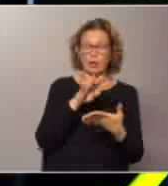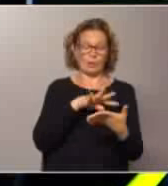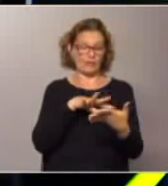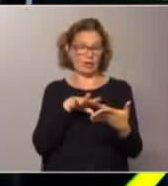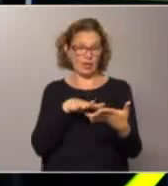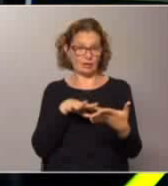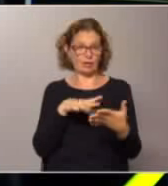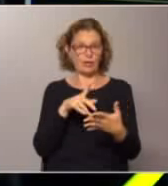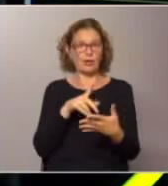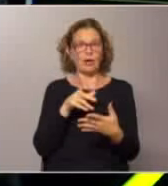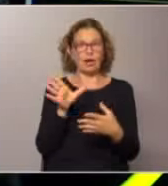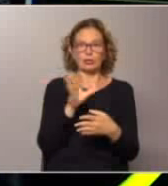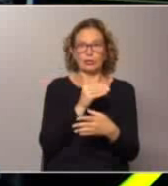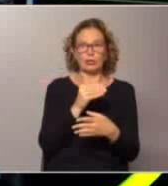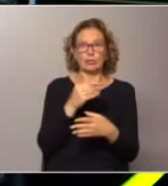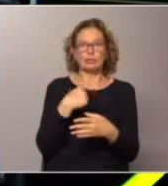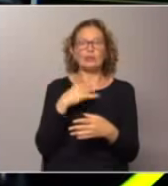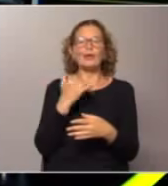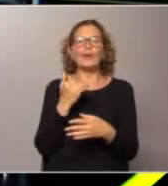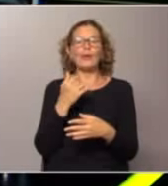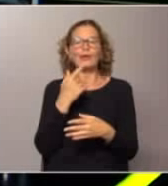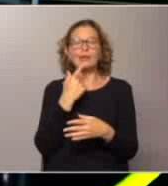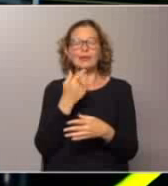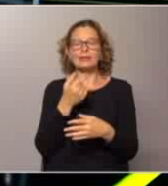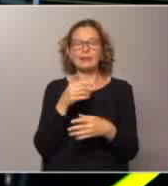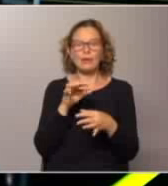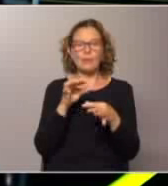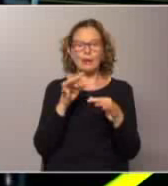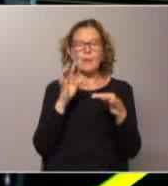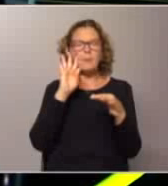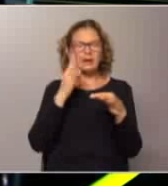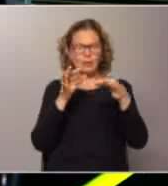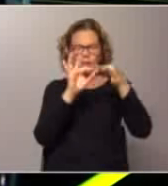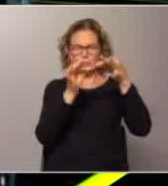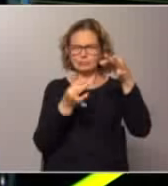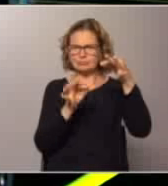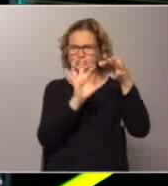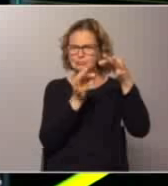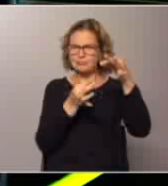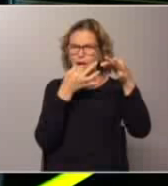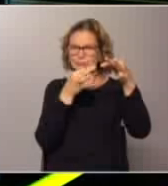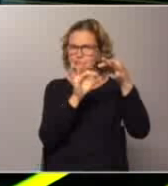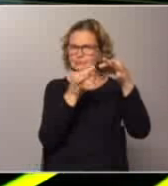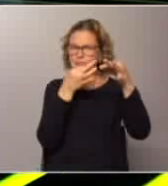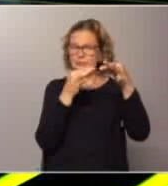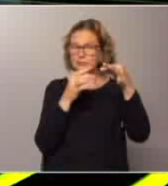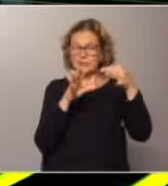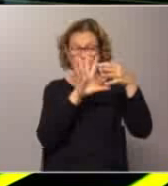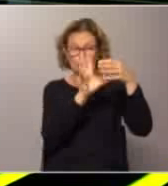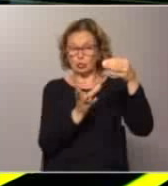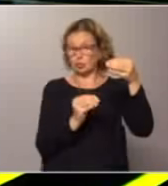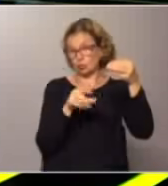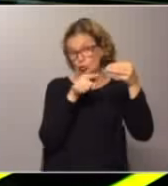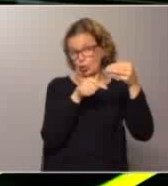y en realidad yo lloro aunque se parece más a un racimo de uvas no cada uno está en su uva estamos en racimo